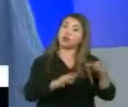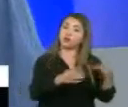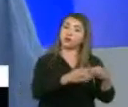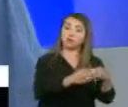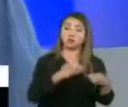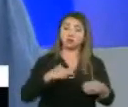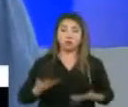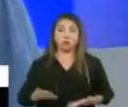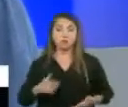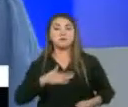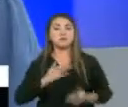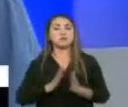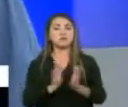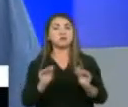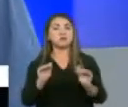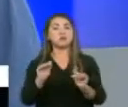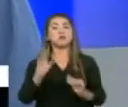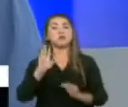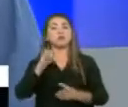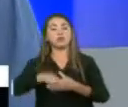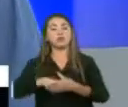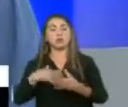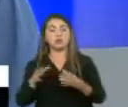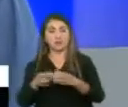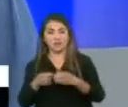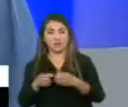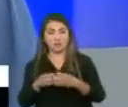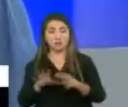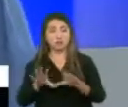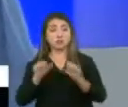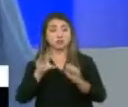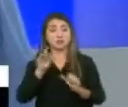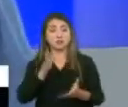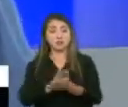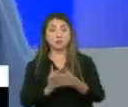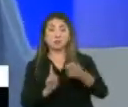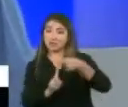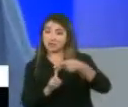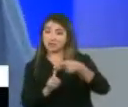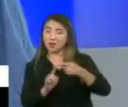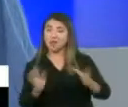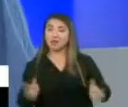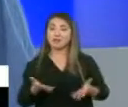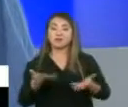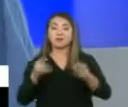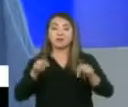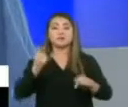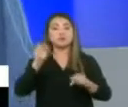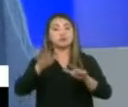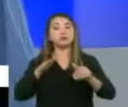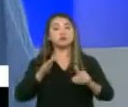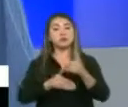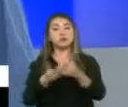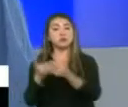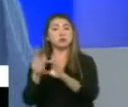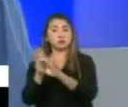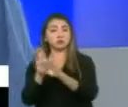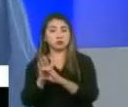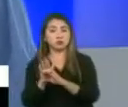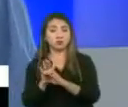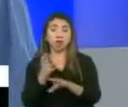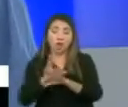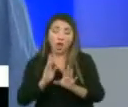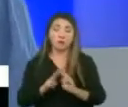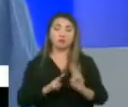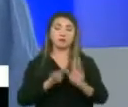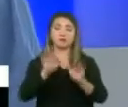día todavía me siento muy cómodo dentro del equipo en el que estoy. Y es por eso que si se toma la decisión de participar activamente en estos cabildos del proceso constituyente, habrá que hacerlo y habrá